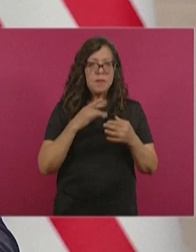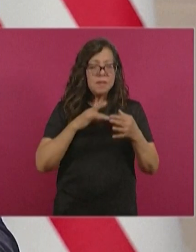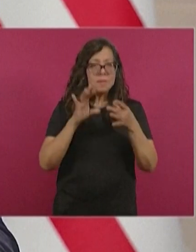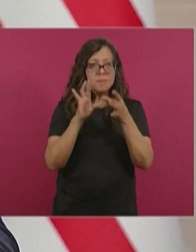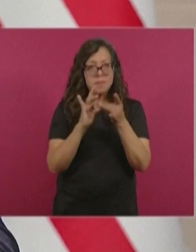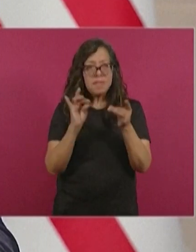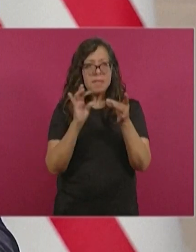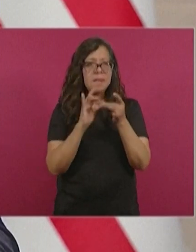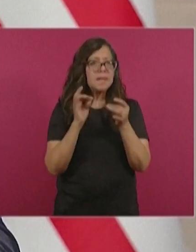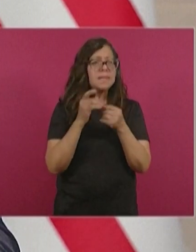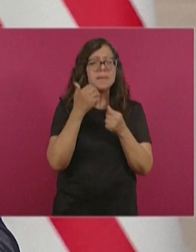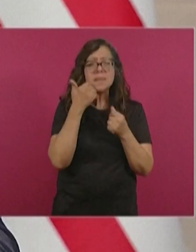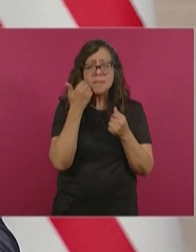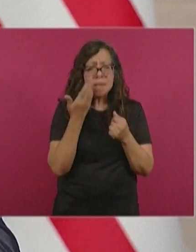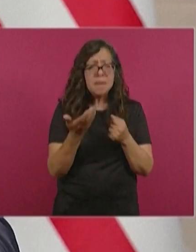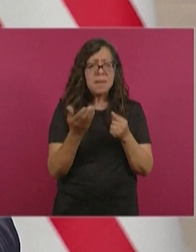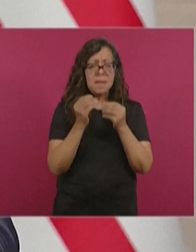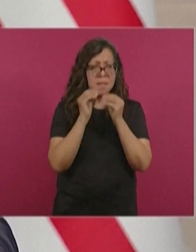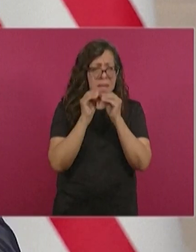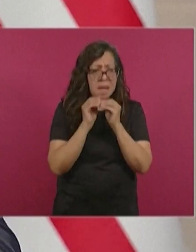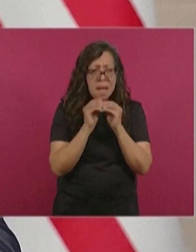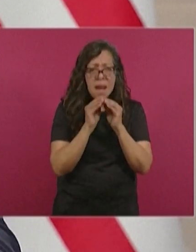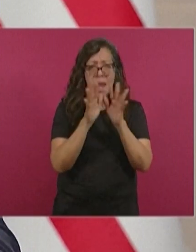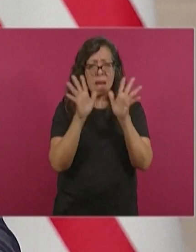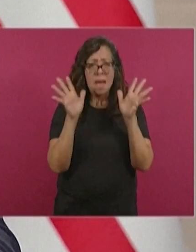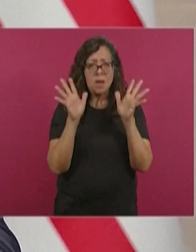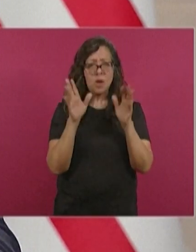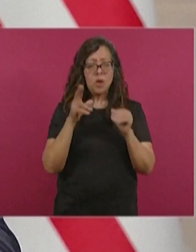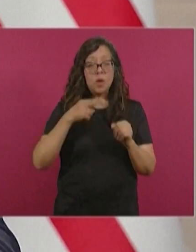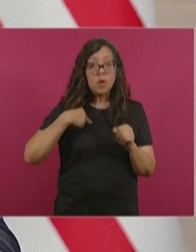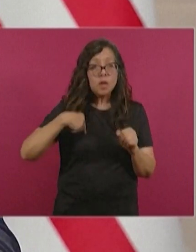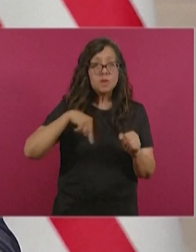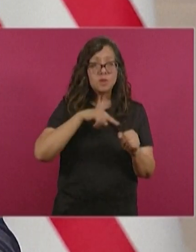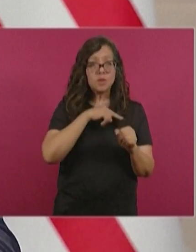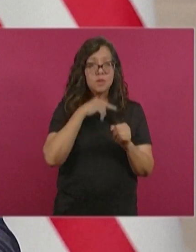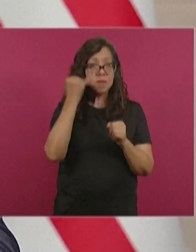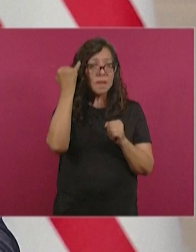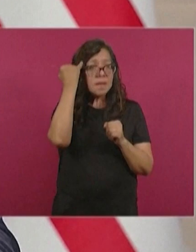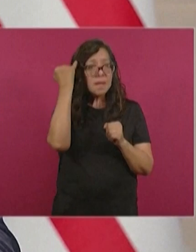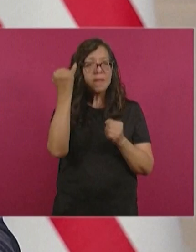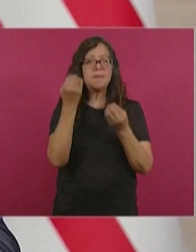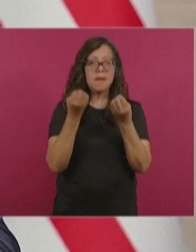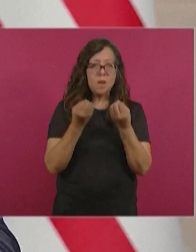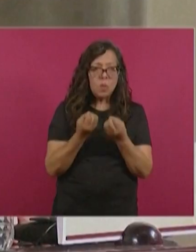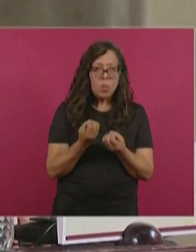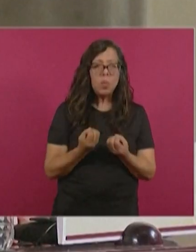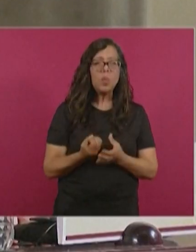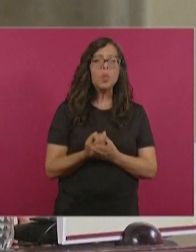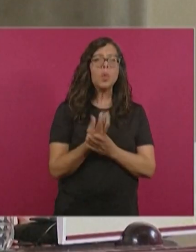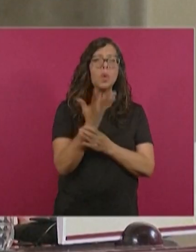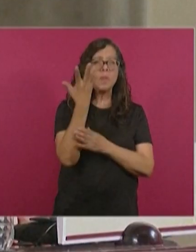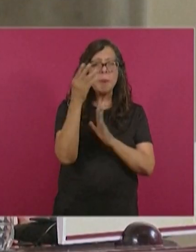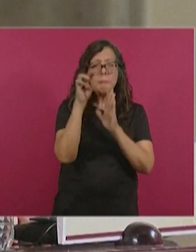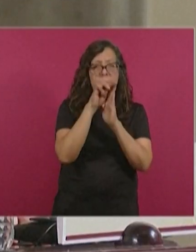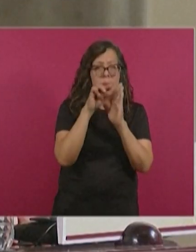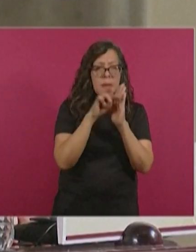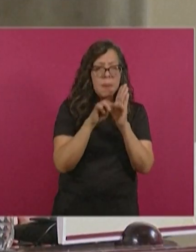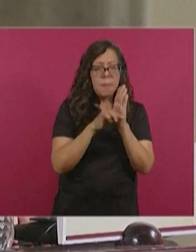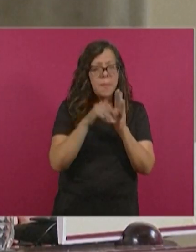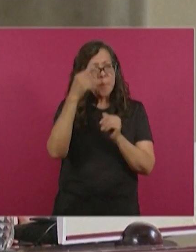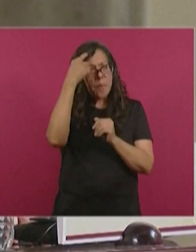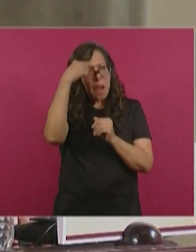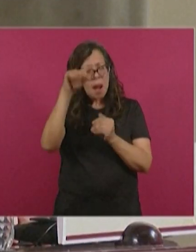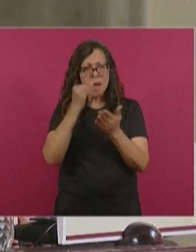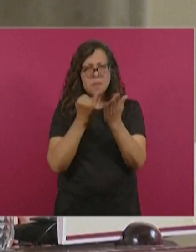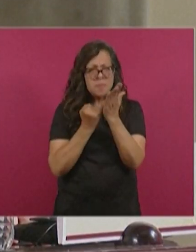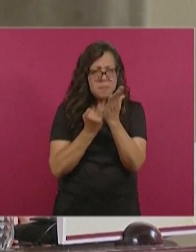con respecto al muro fronterizo. Déjenme repetirlo, no hay ninguna nueva política de la administración. There is no new administration